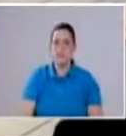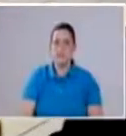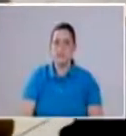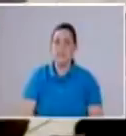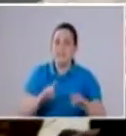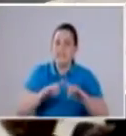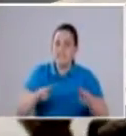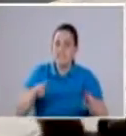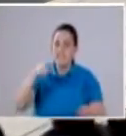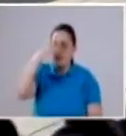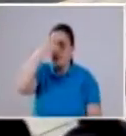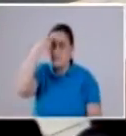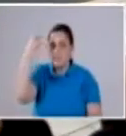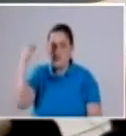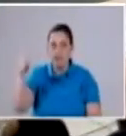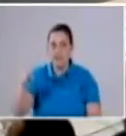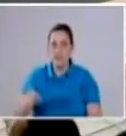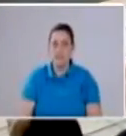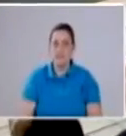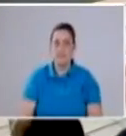una empresa en donde ella trabaja.